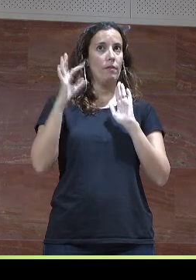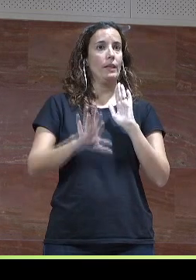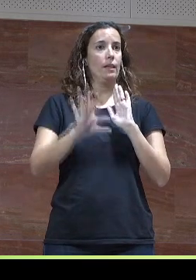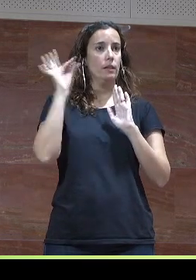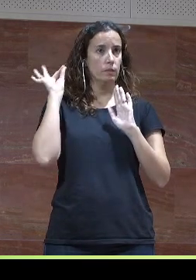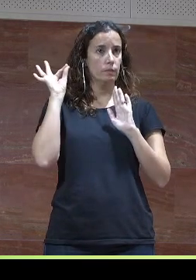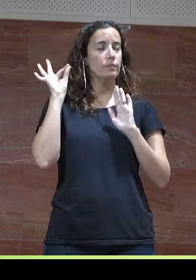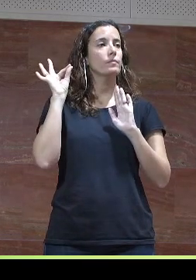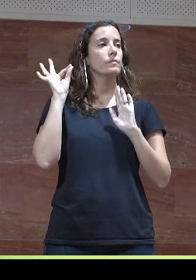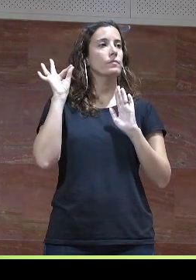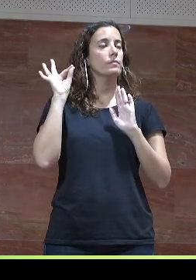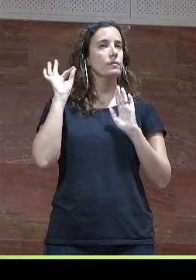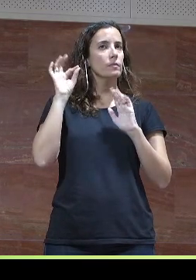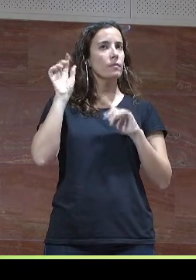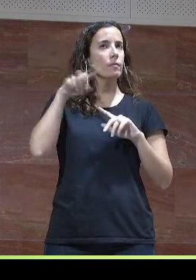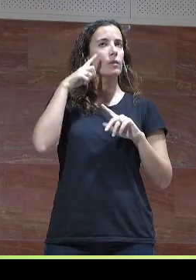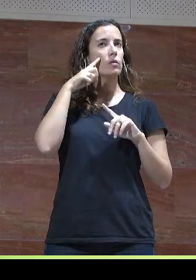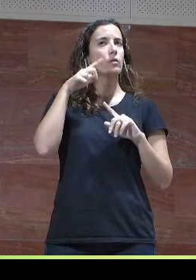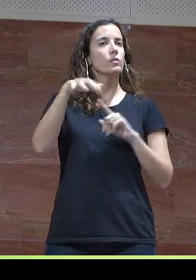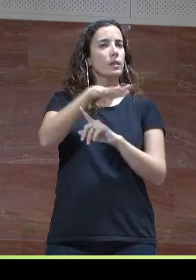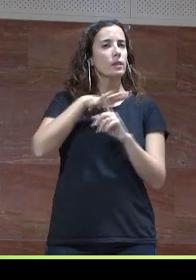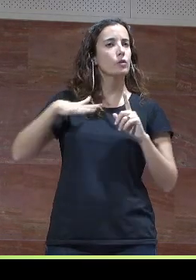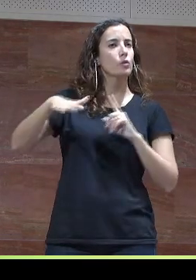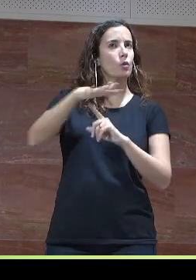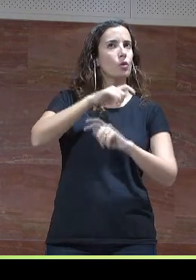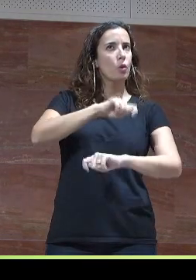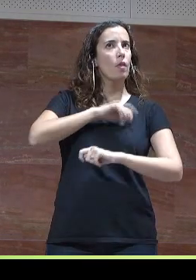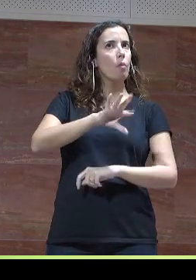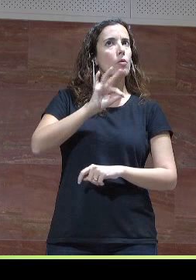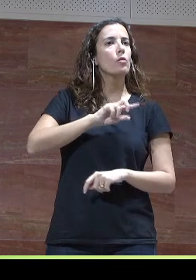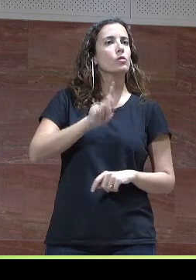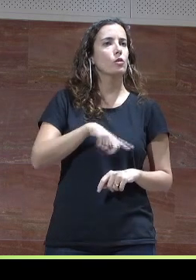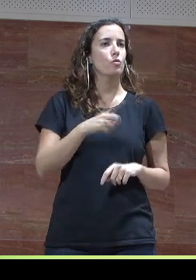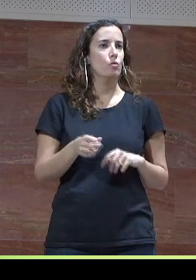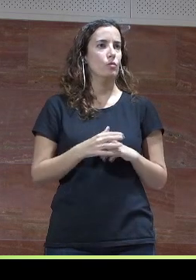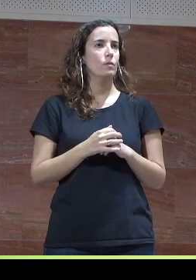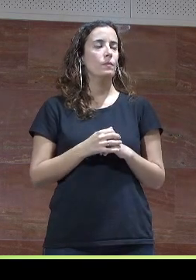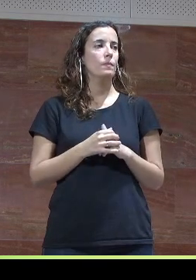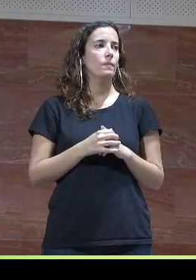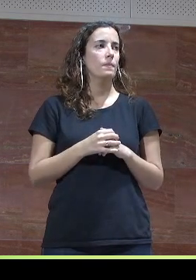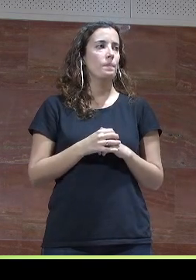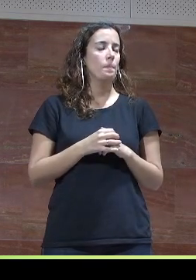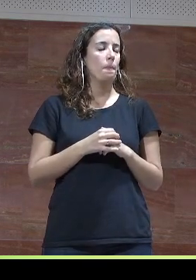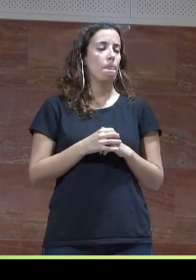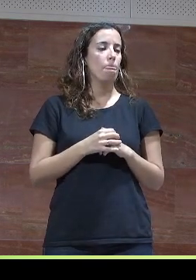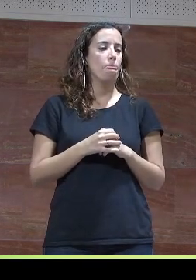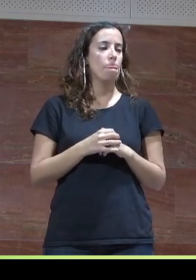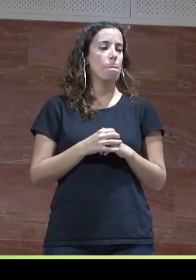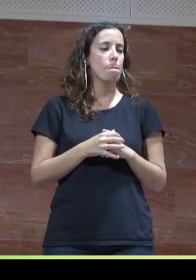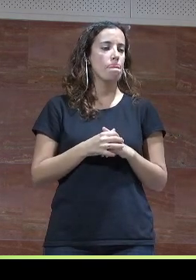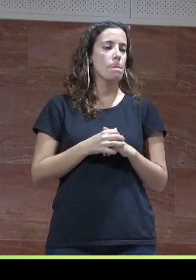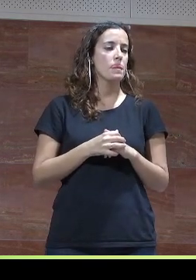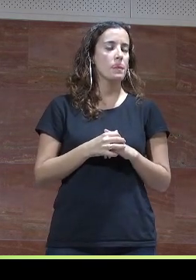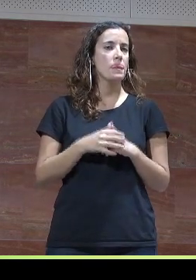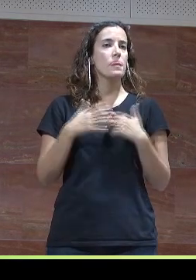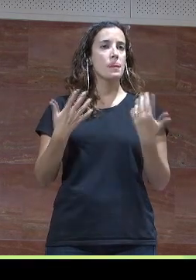habéis encontrado en vuestro entorno la opción que vosotros buscabais. Si